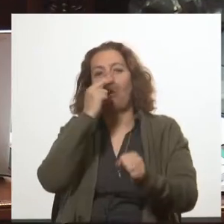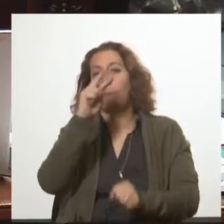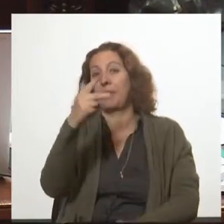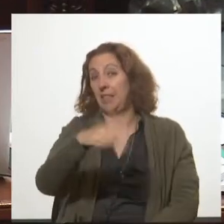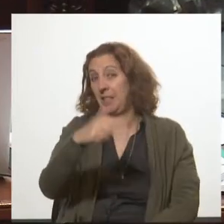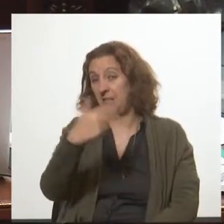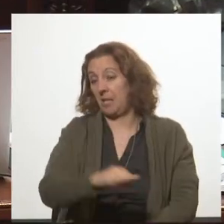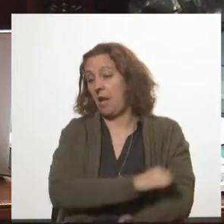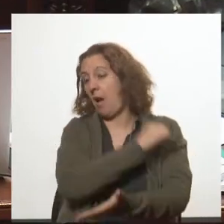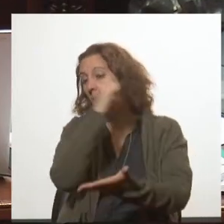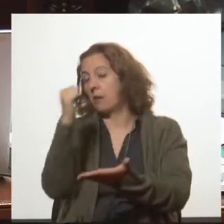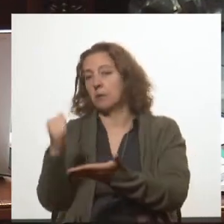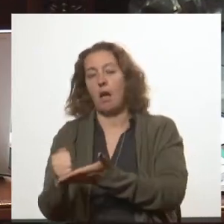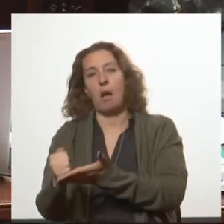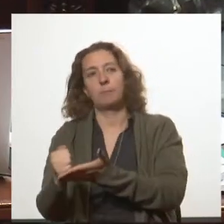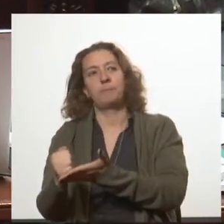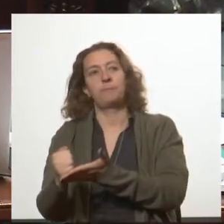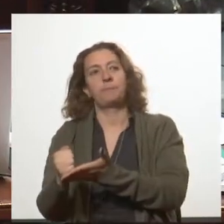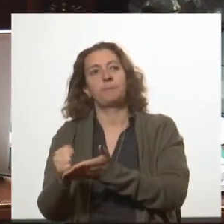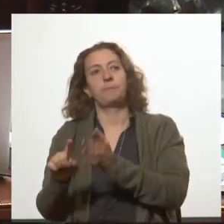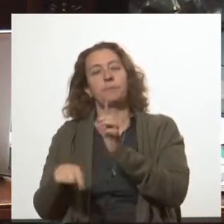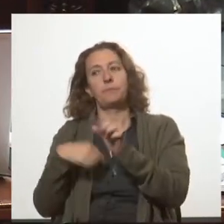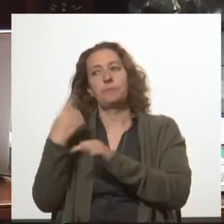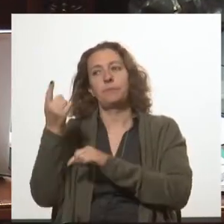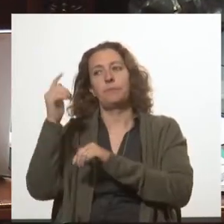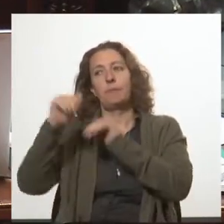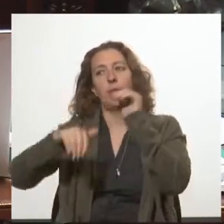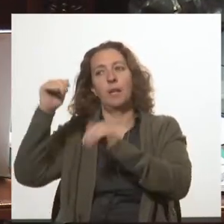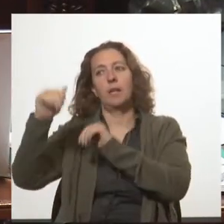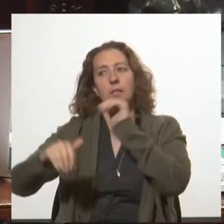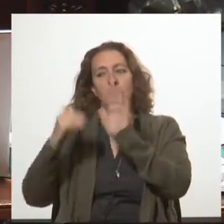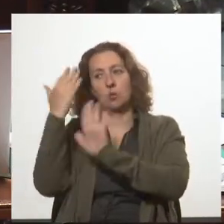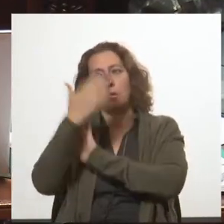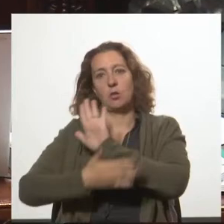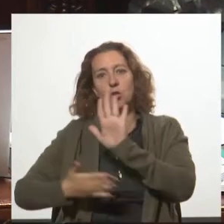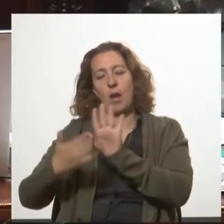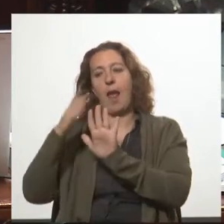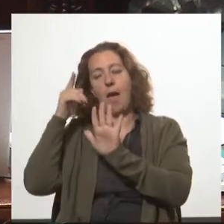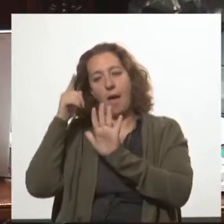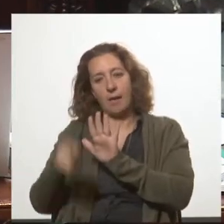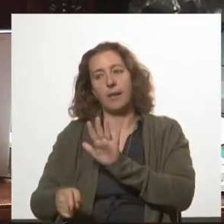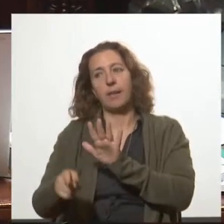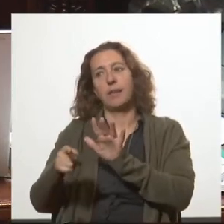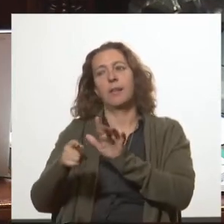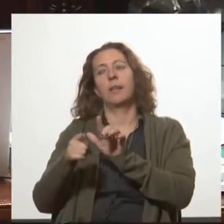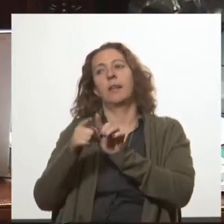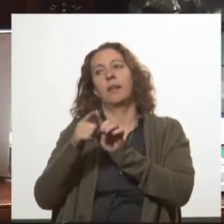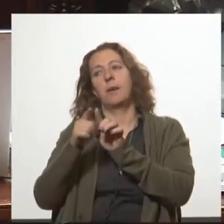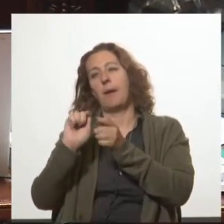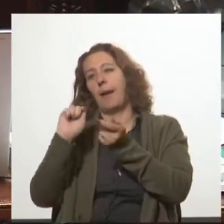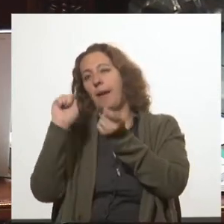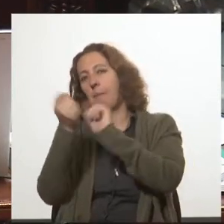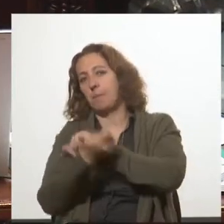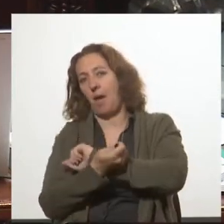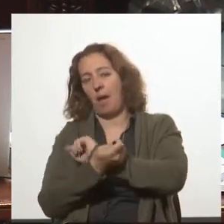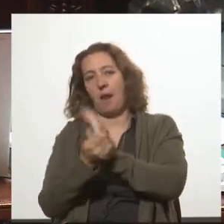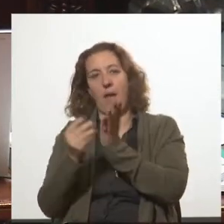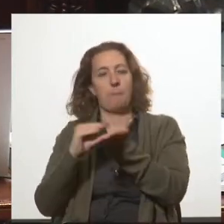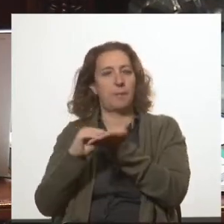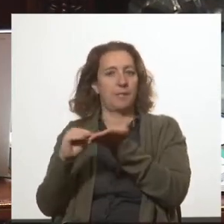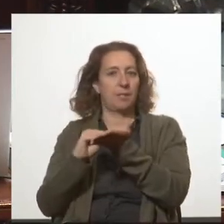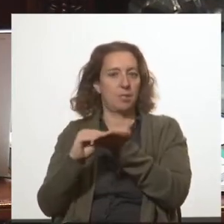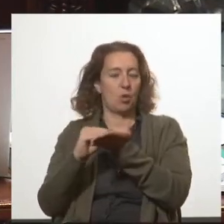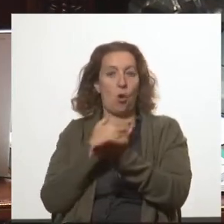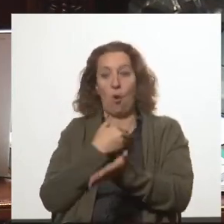primera vez y luego de la elección nacional cuando ya se advierte que va a haber un giro político en la administración del gobierno y de la cntc